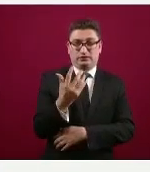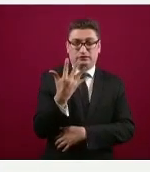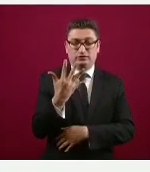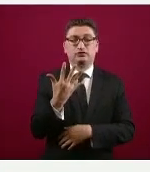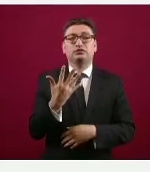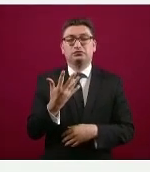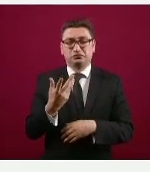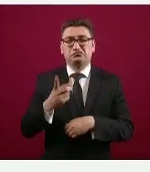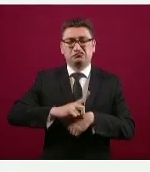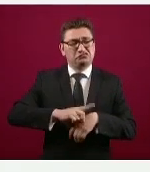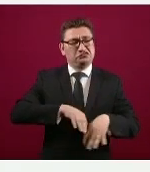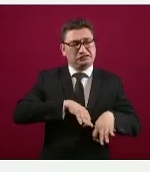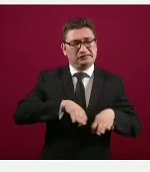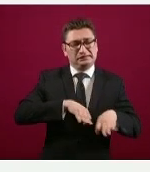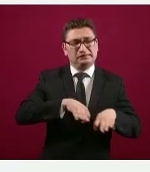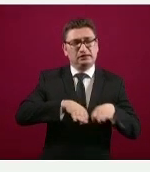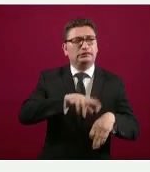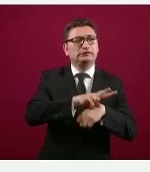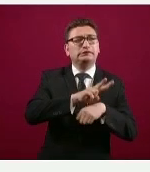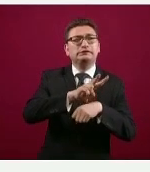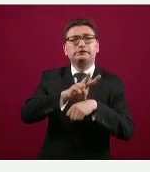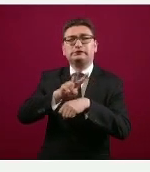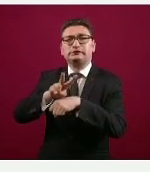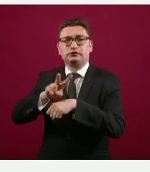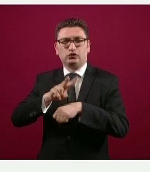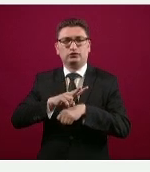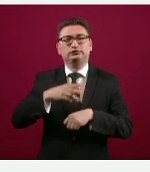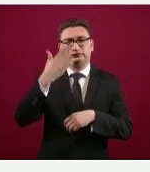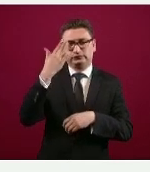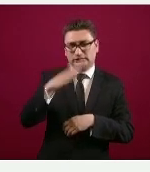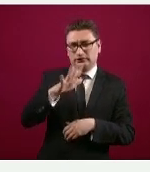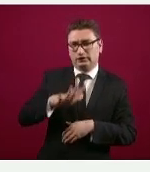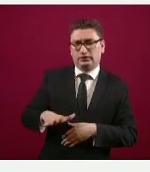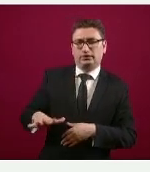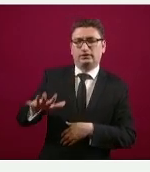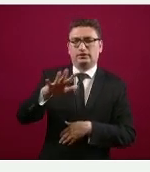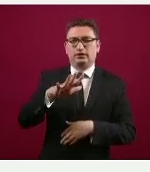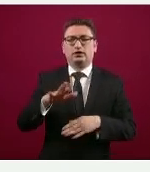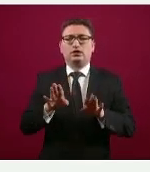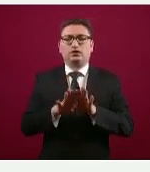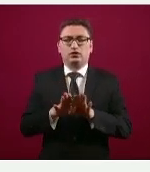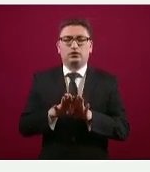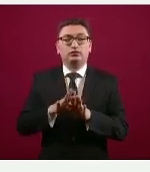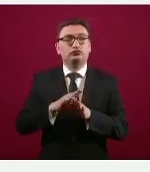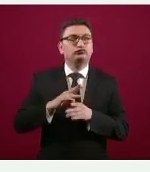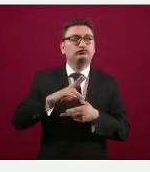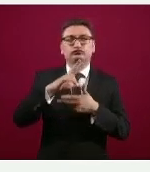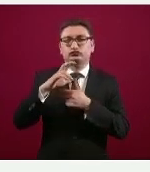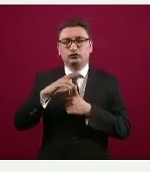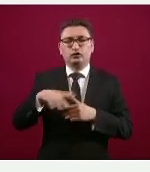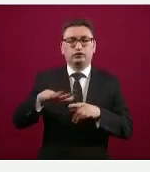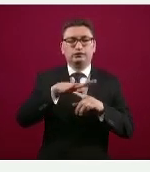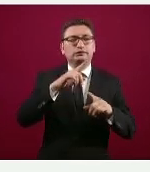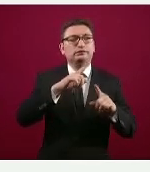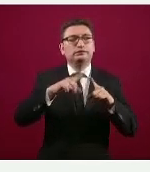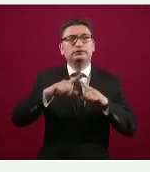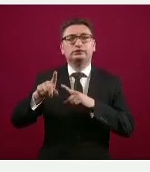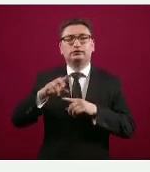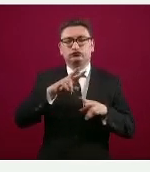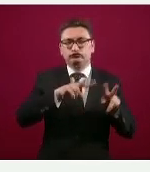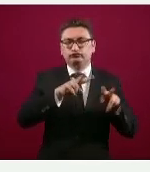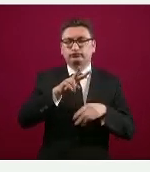monitoreo permanente a través del Servicio Meteorológico Nacional, que es la única autoridad del gobierno que está